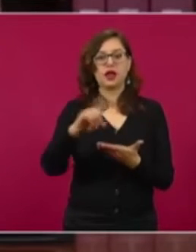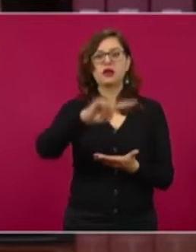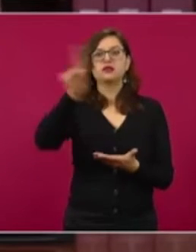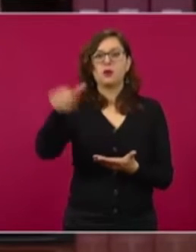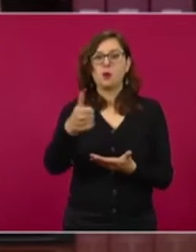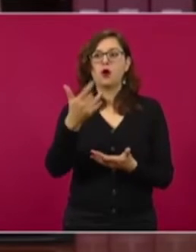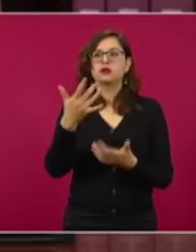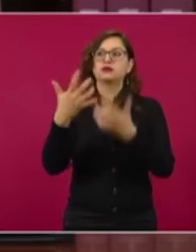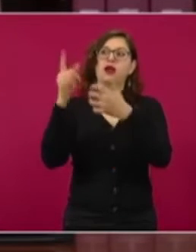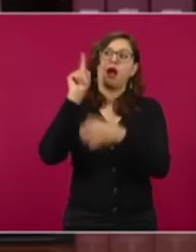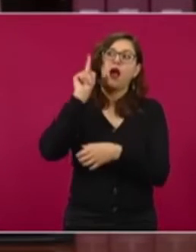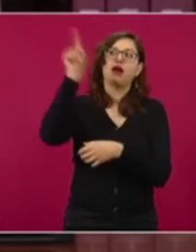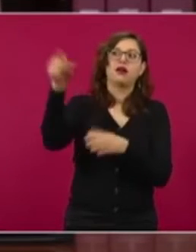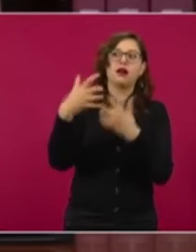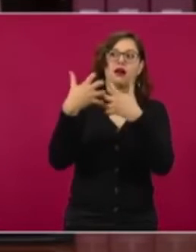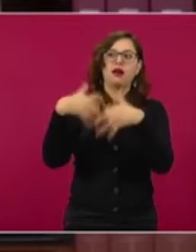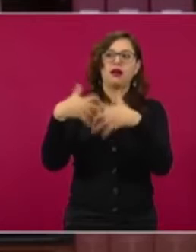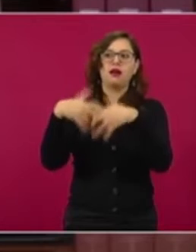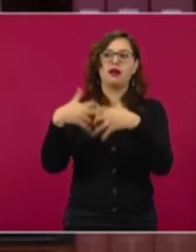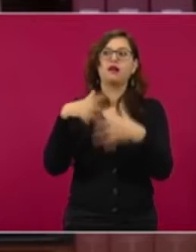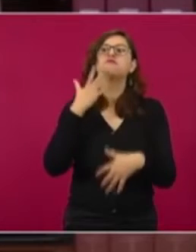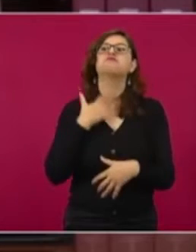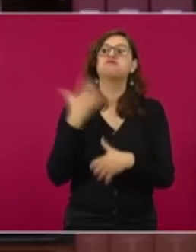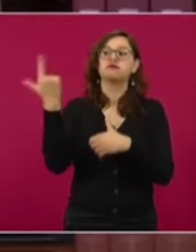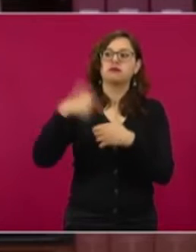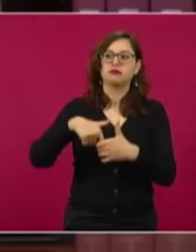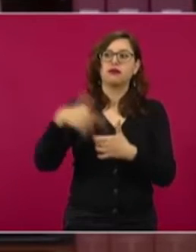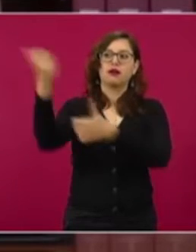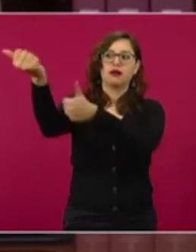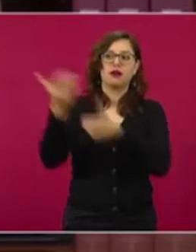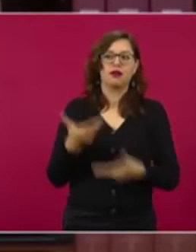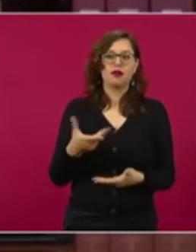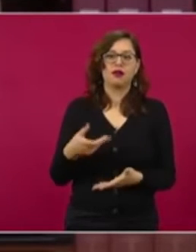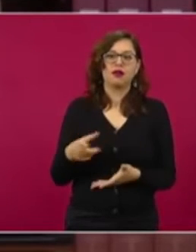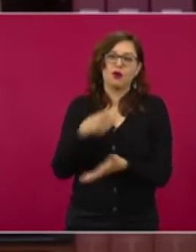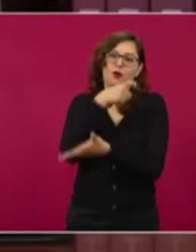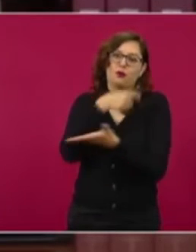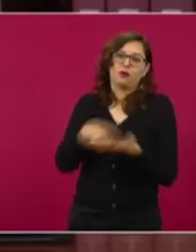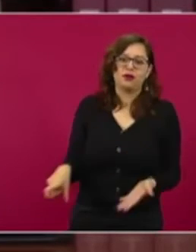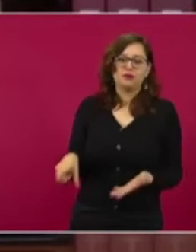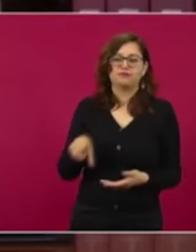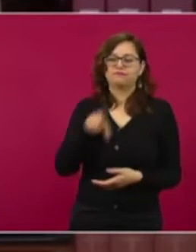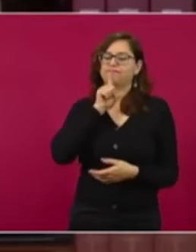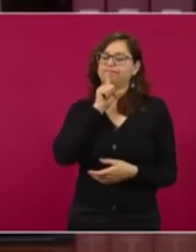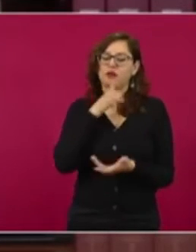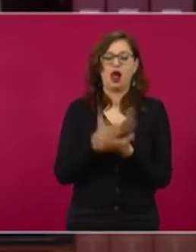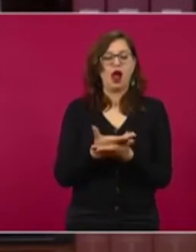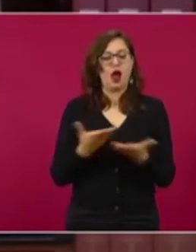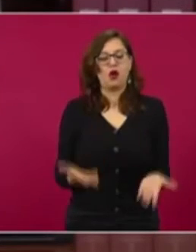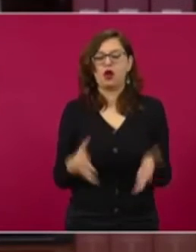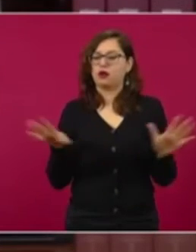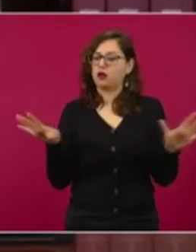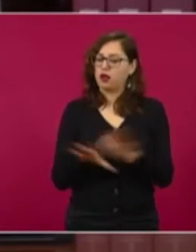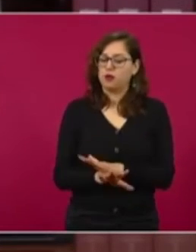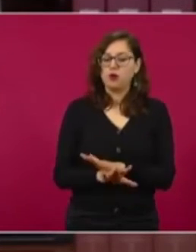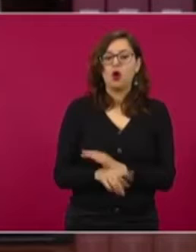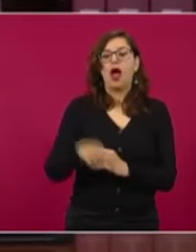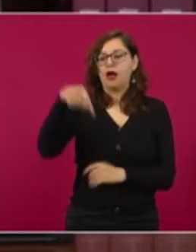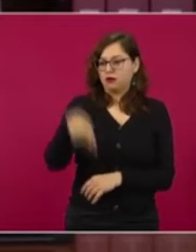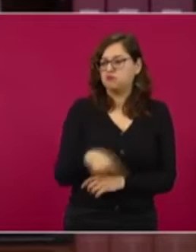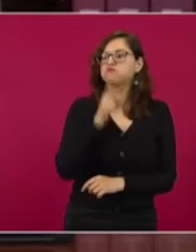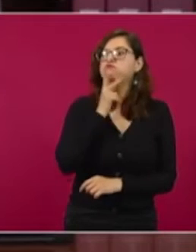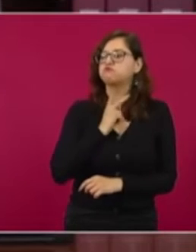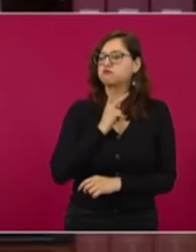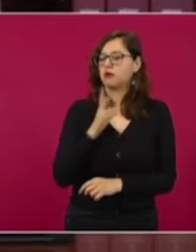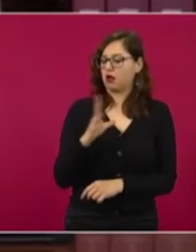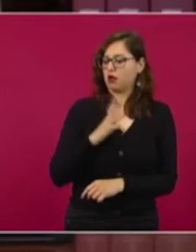queremos procesar toda nuestra materia prima, darle valor agregado al petróleo crudo, producir las